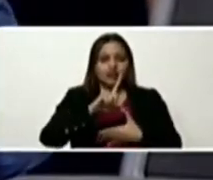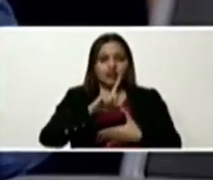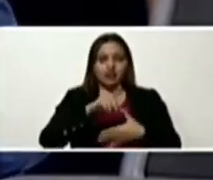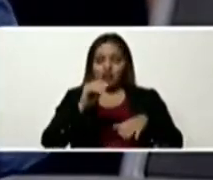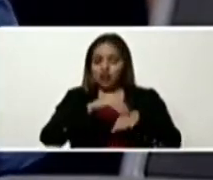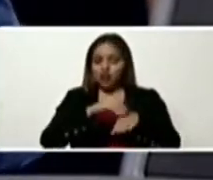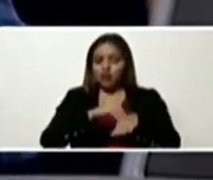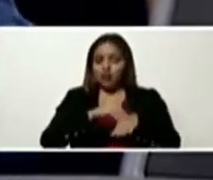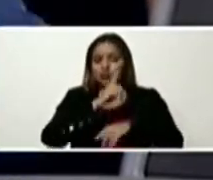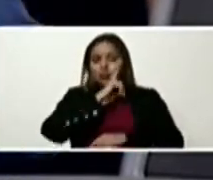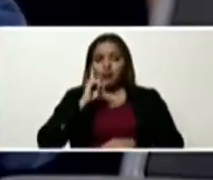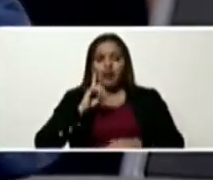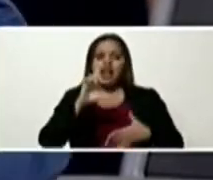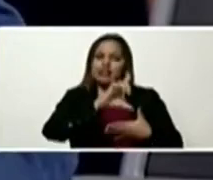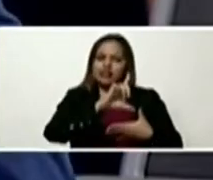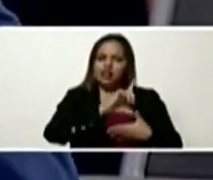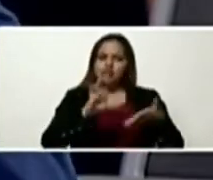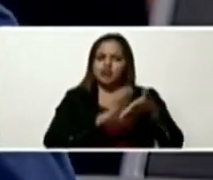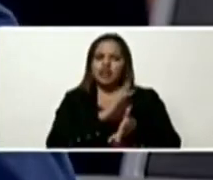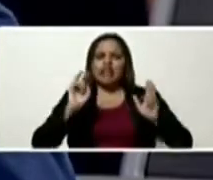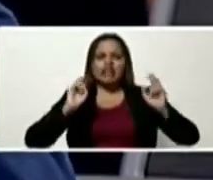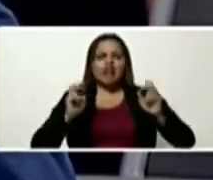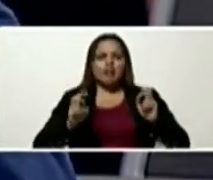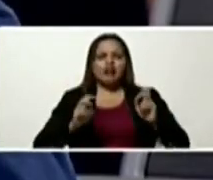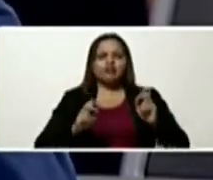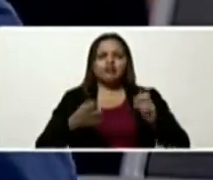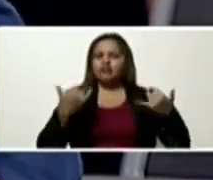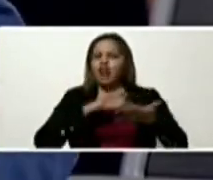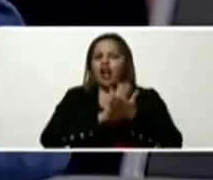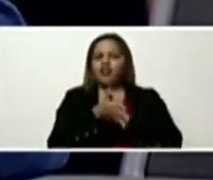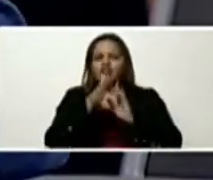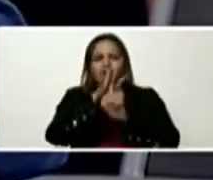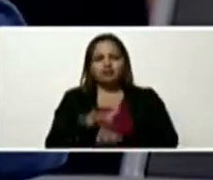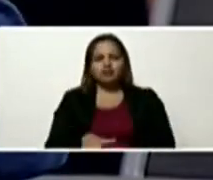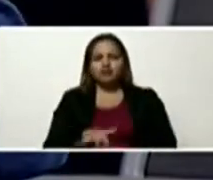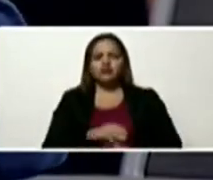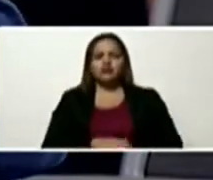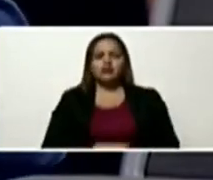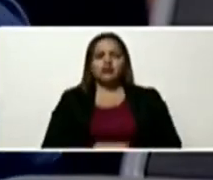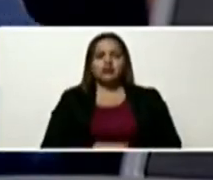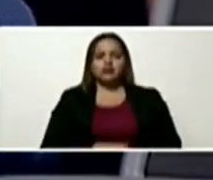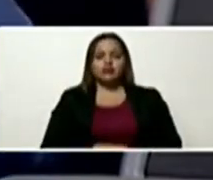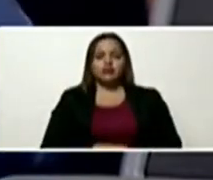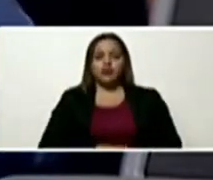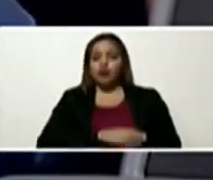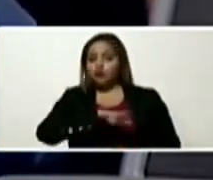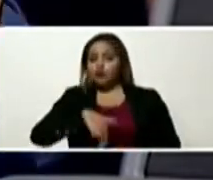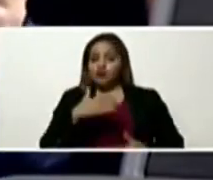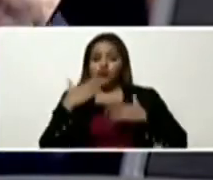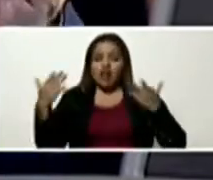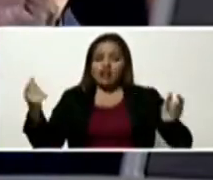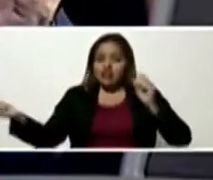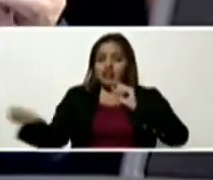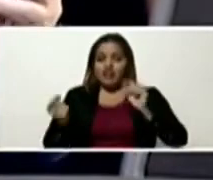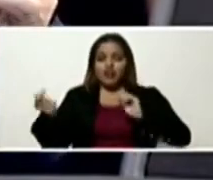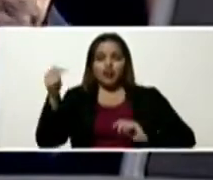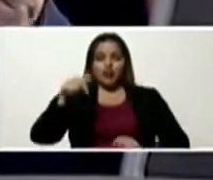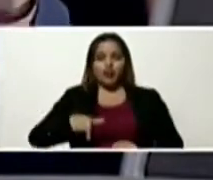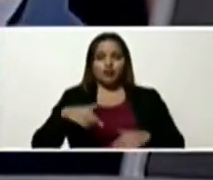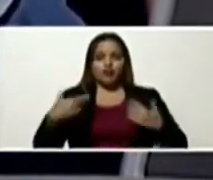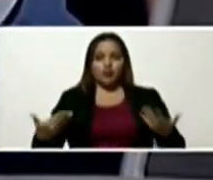América Latina, sobre el tema de la descolonización. Nuestro gran debate hoy